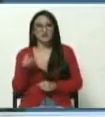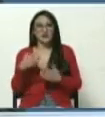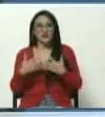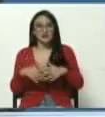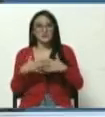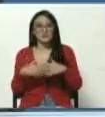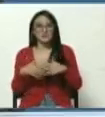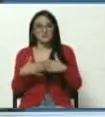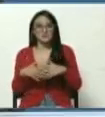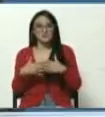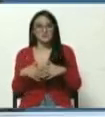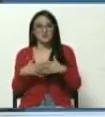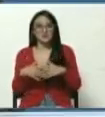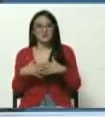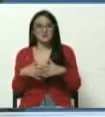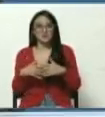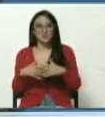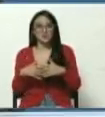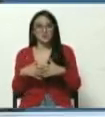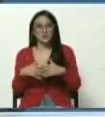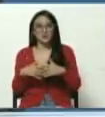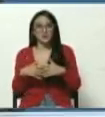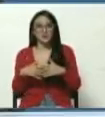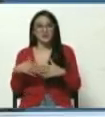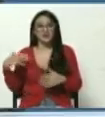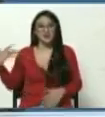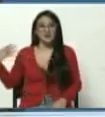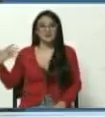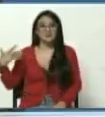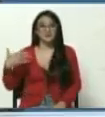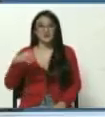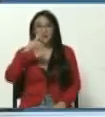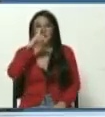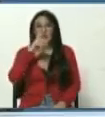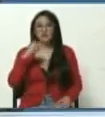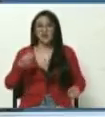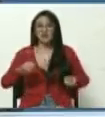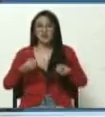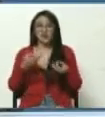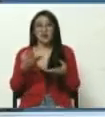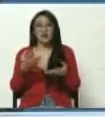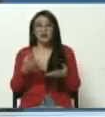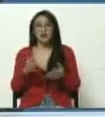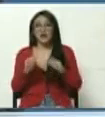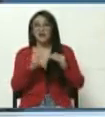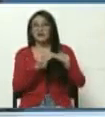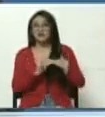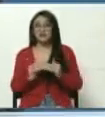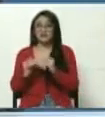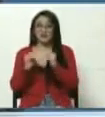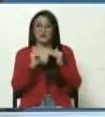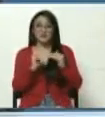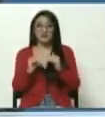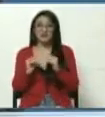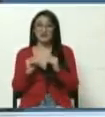empresa que le había generado durante muchos años una estabilidad